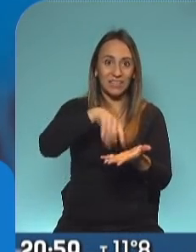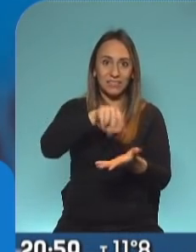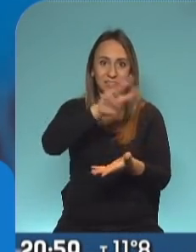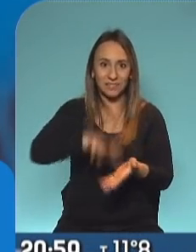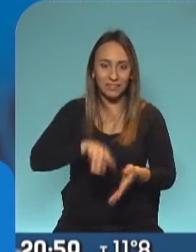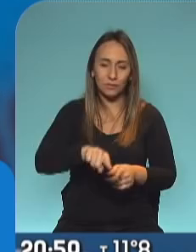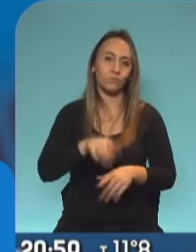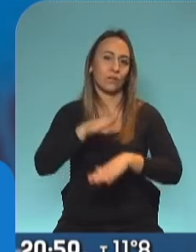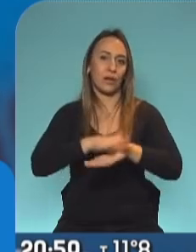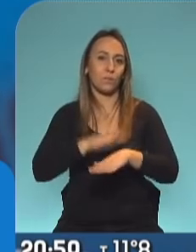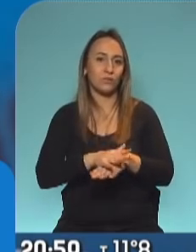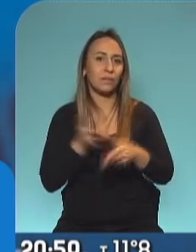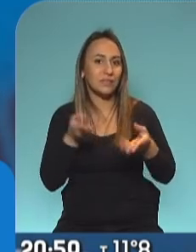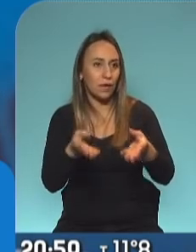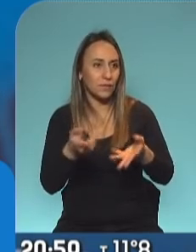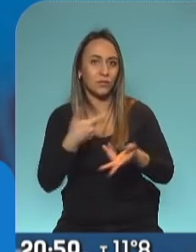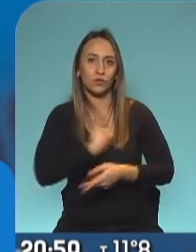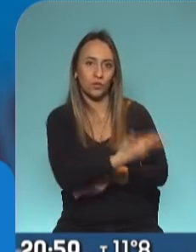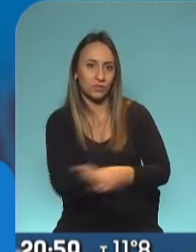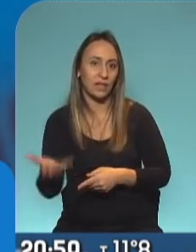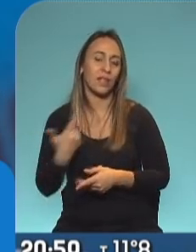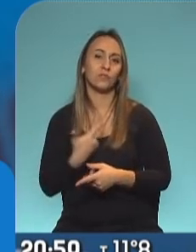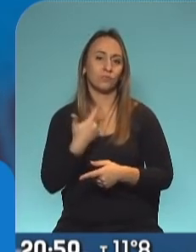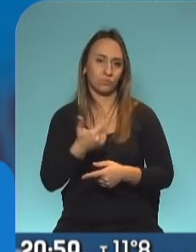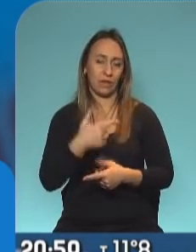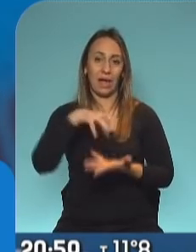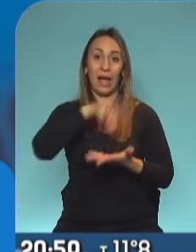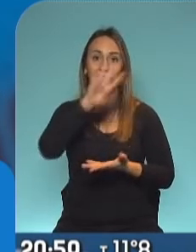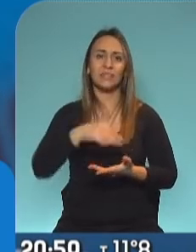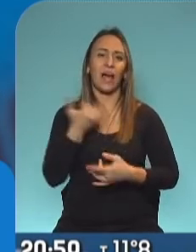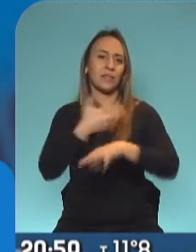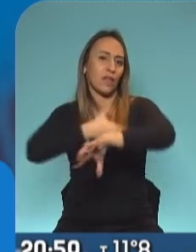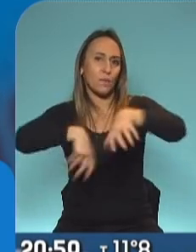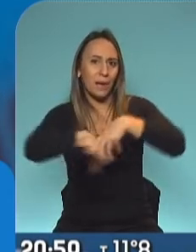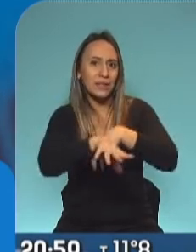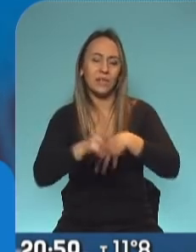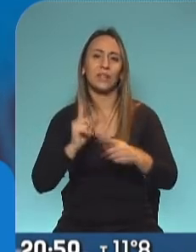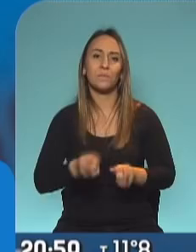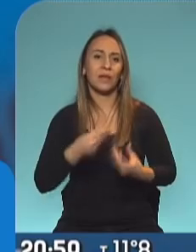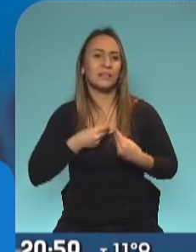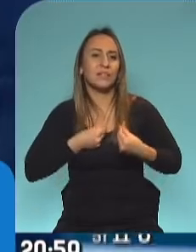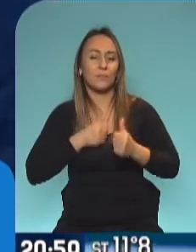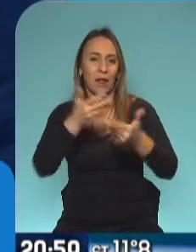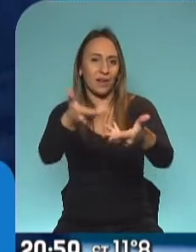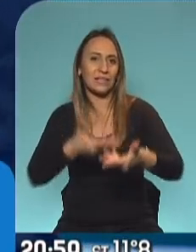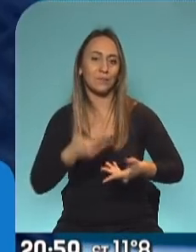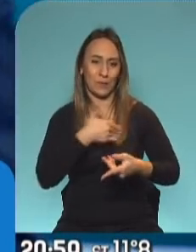está para eso, que está al servicio de eso y que tiene la cercanía y la empatía y la sensibilidad como para recibir a este tipo de mamás.